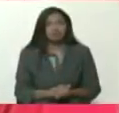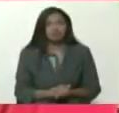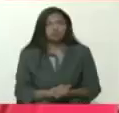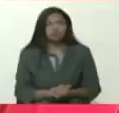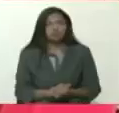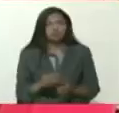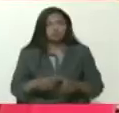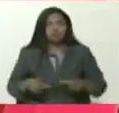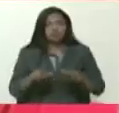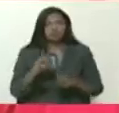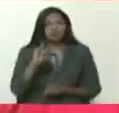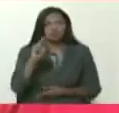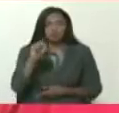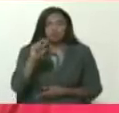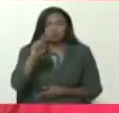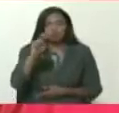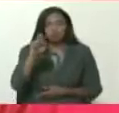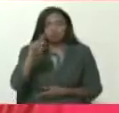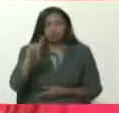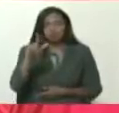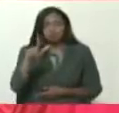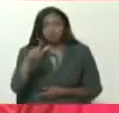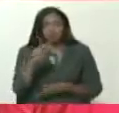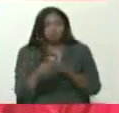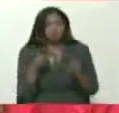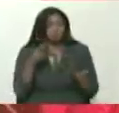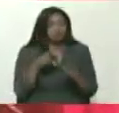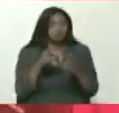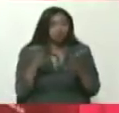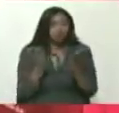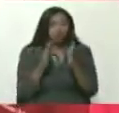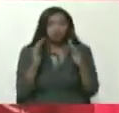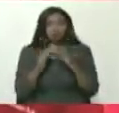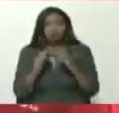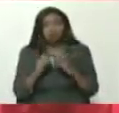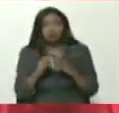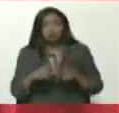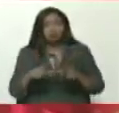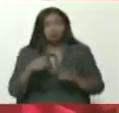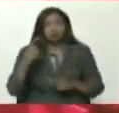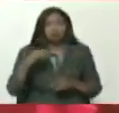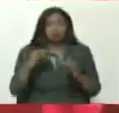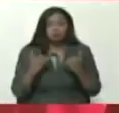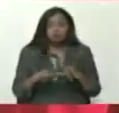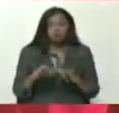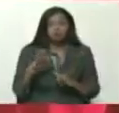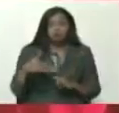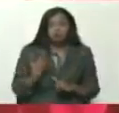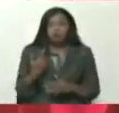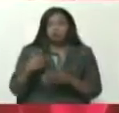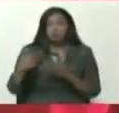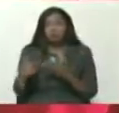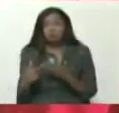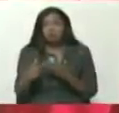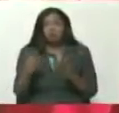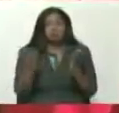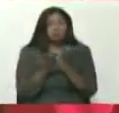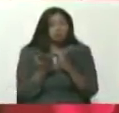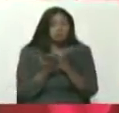Invepal llegue a su casa, a su hogar, lo tenga su niño, su niña, y pueda tener los materiales de